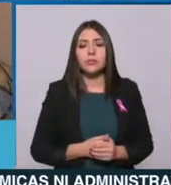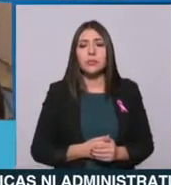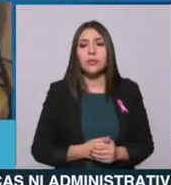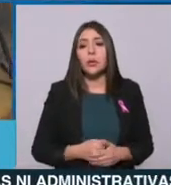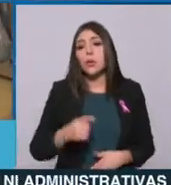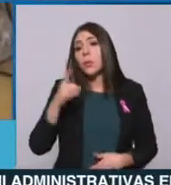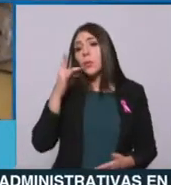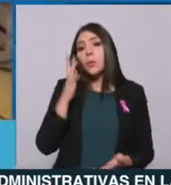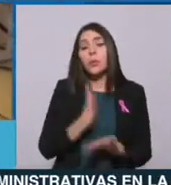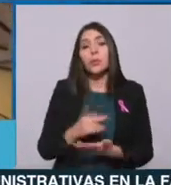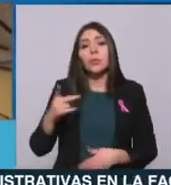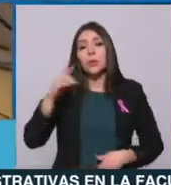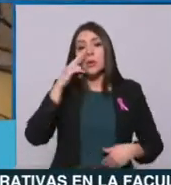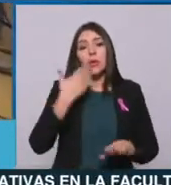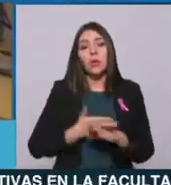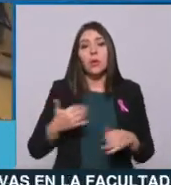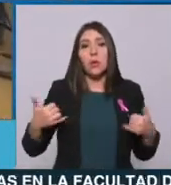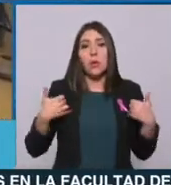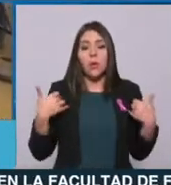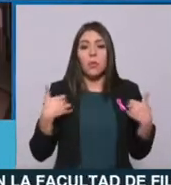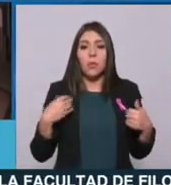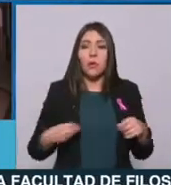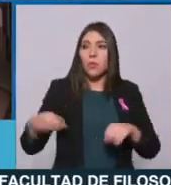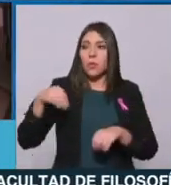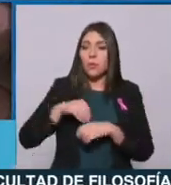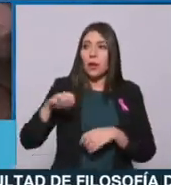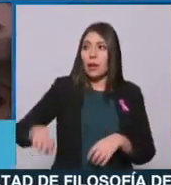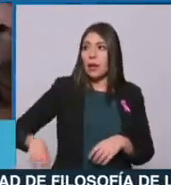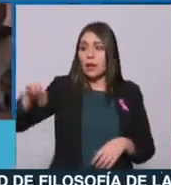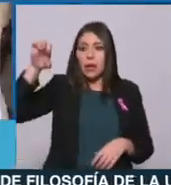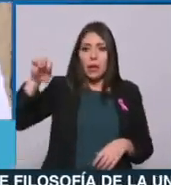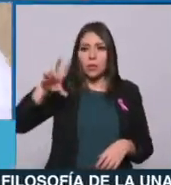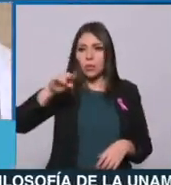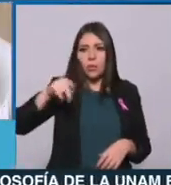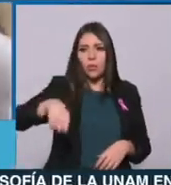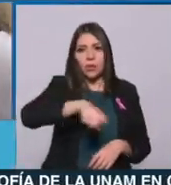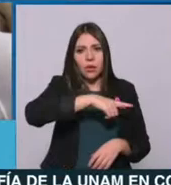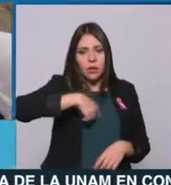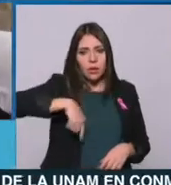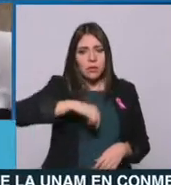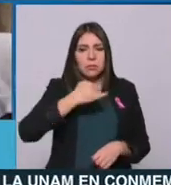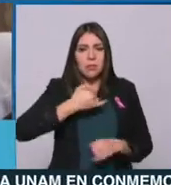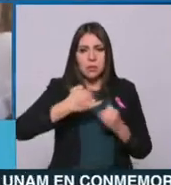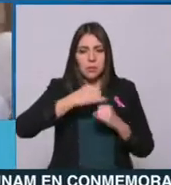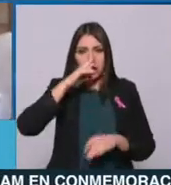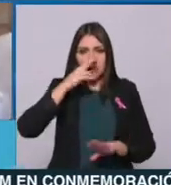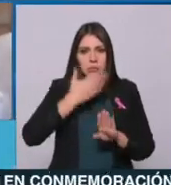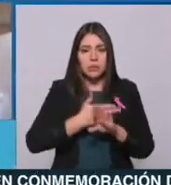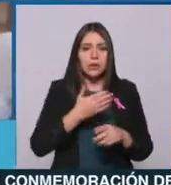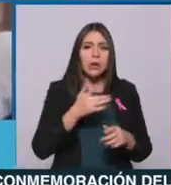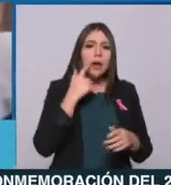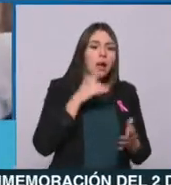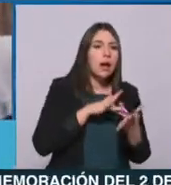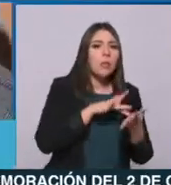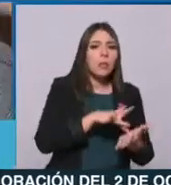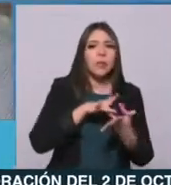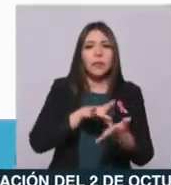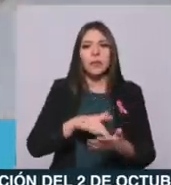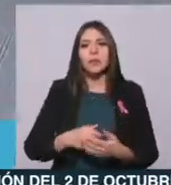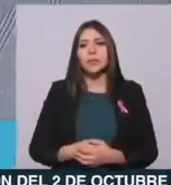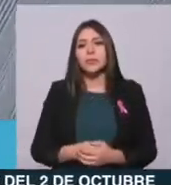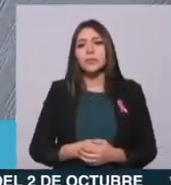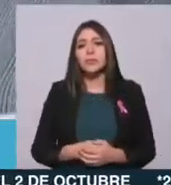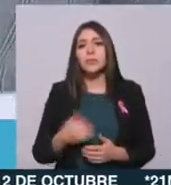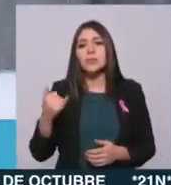labor de los jóvenes integrar al adulto mayor, sino nuestra, estar cerca de ellos. Y la longevidad, Concha, pues cada